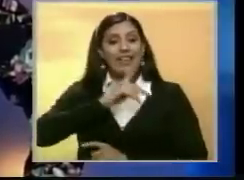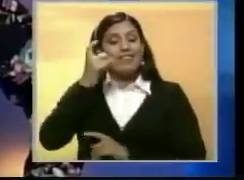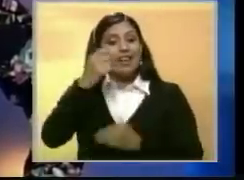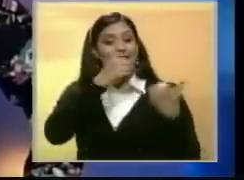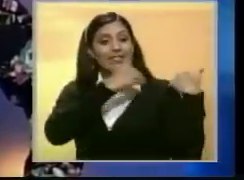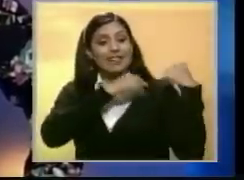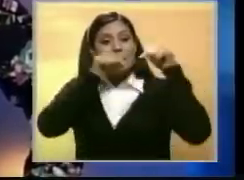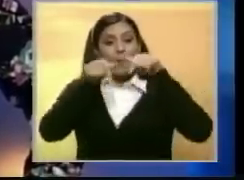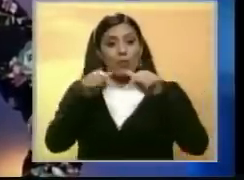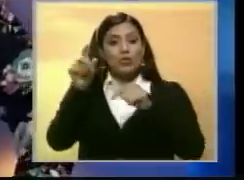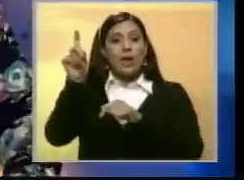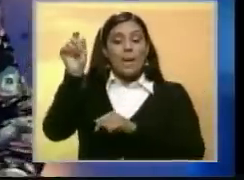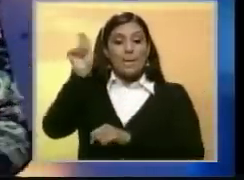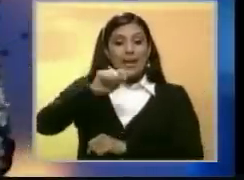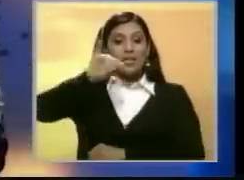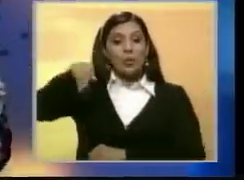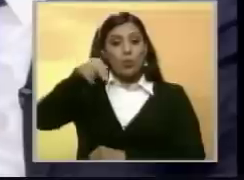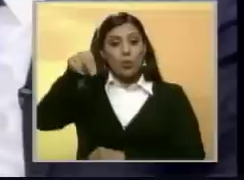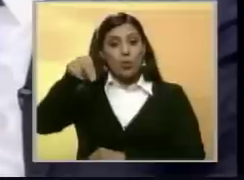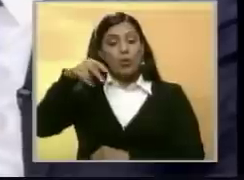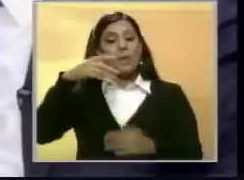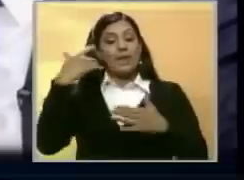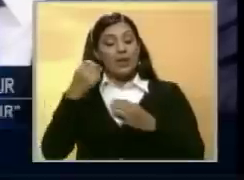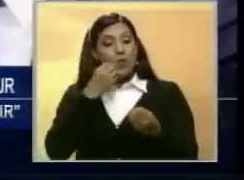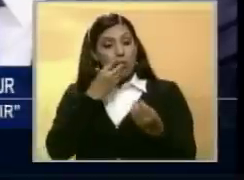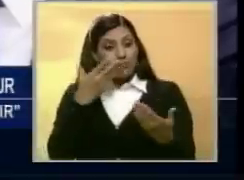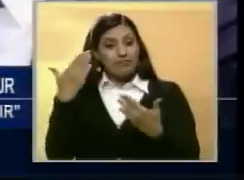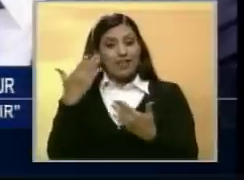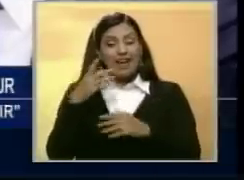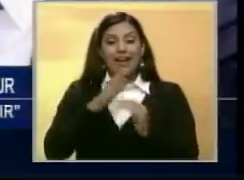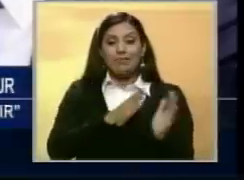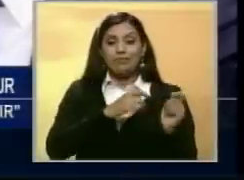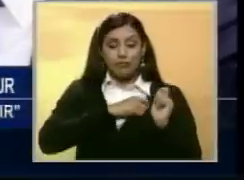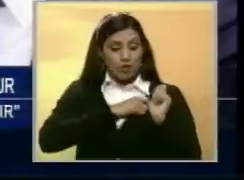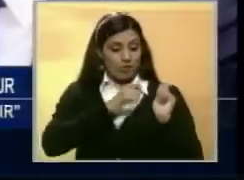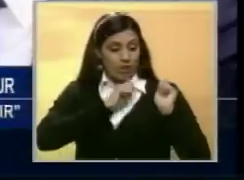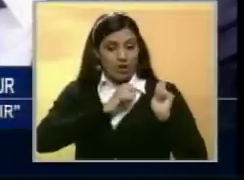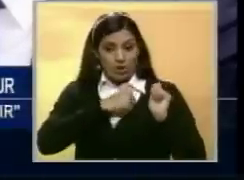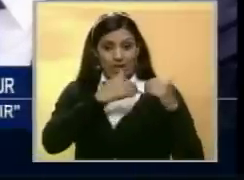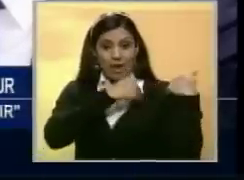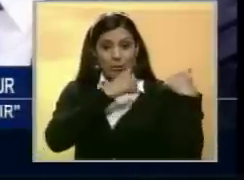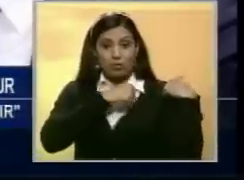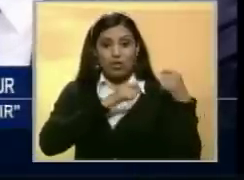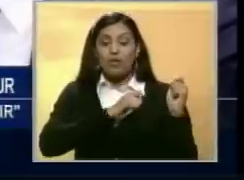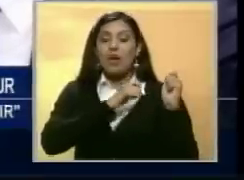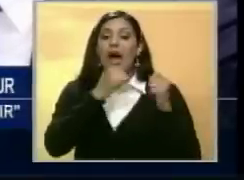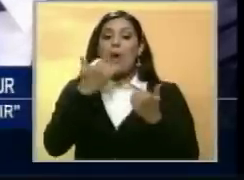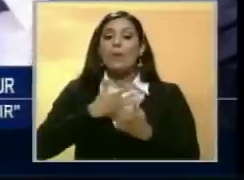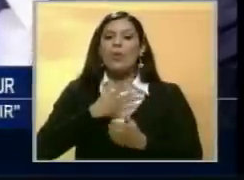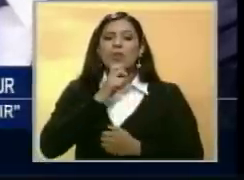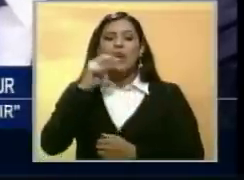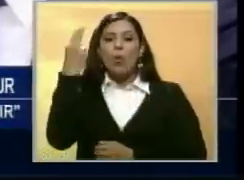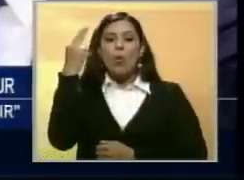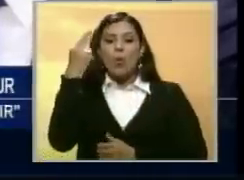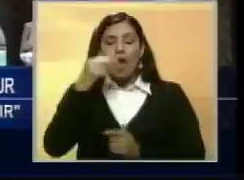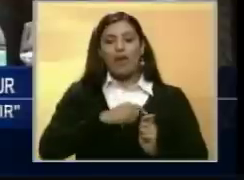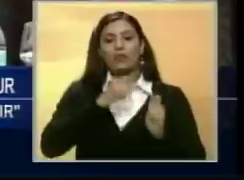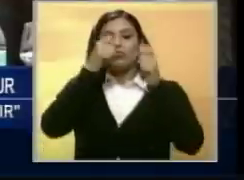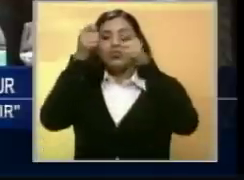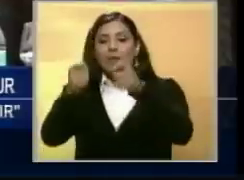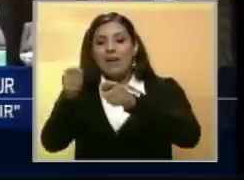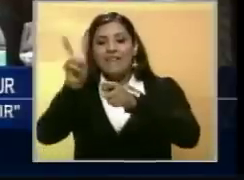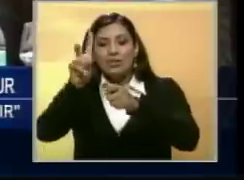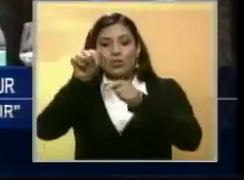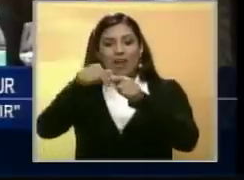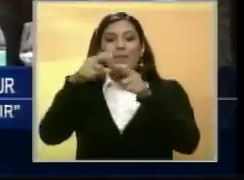asumir el puesto en el mes de julio. El diplomático agregó que en el traspaso del cargo que actualmente ostenta Uruguay, se considera para Venezuela